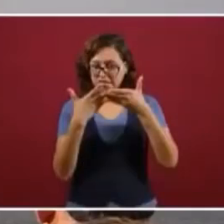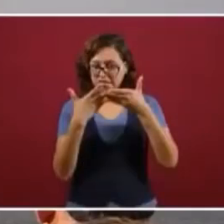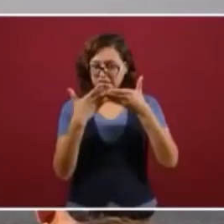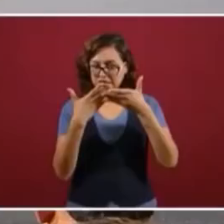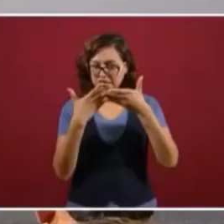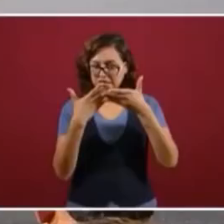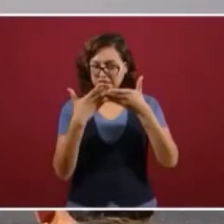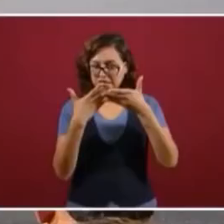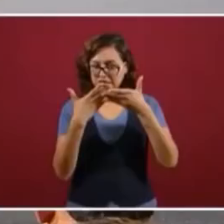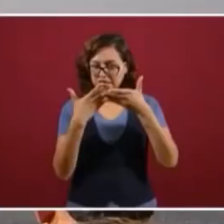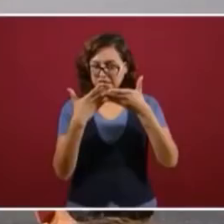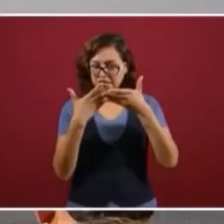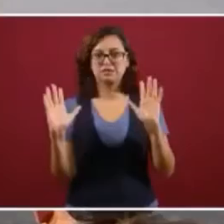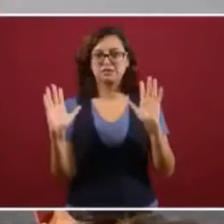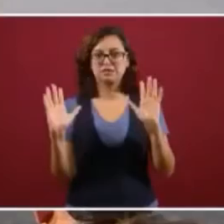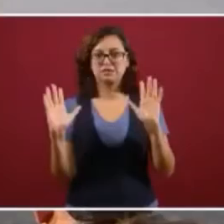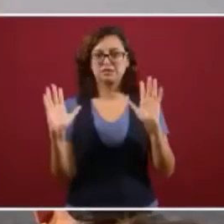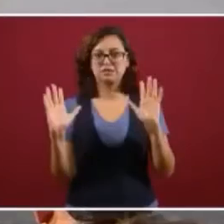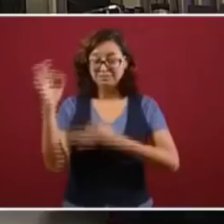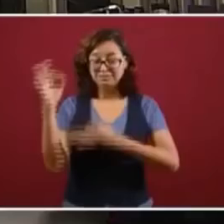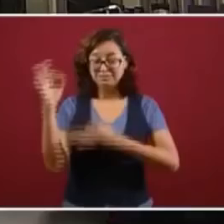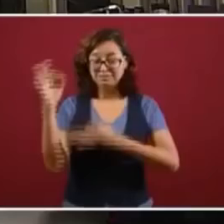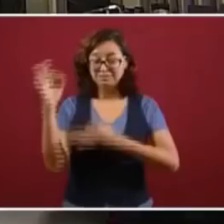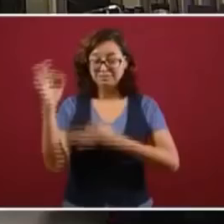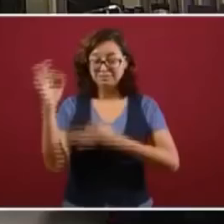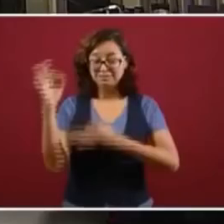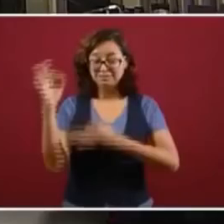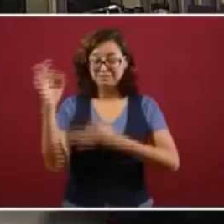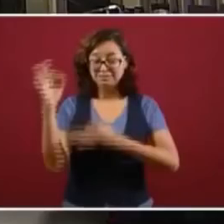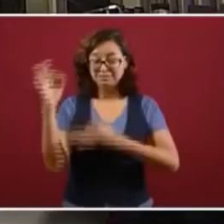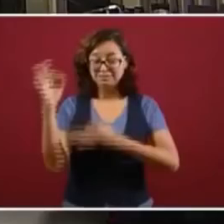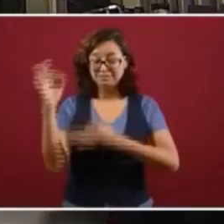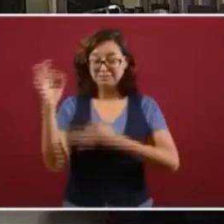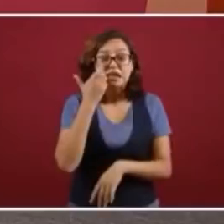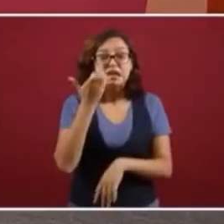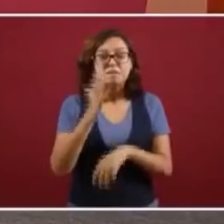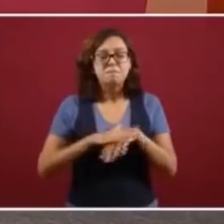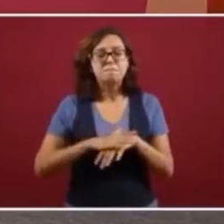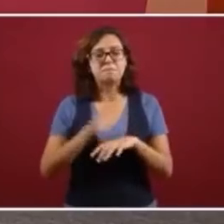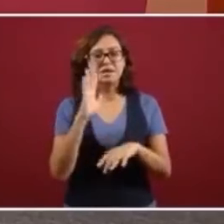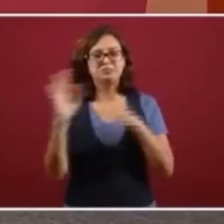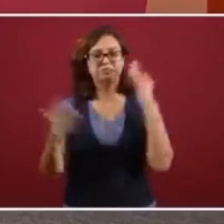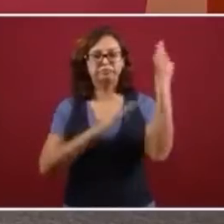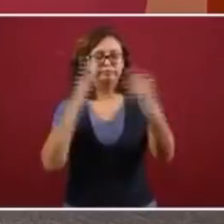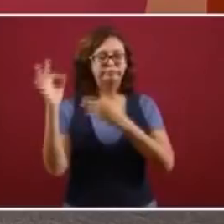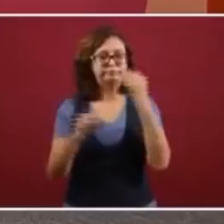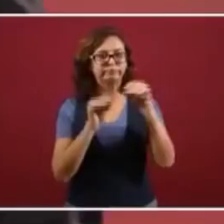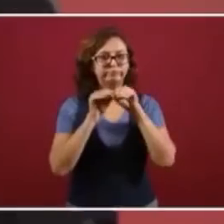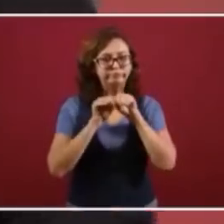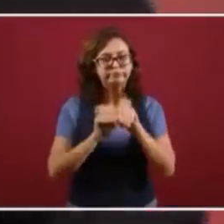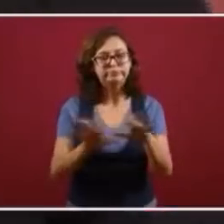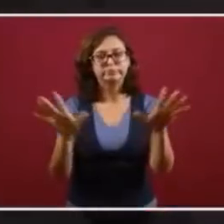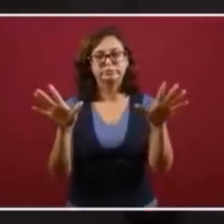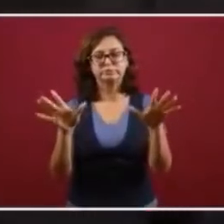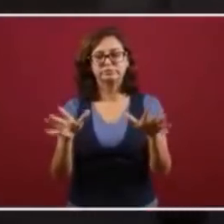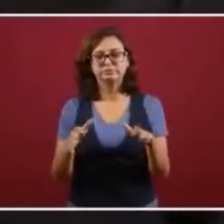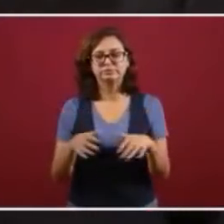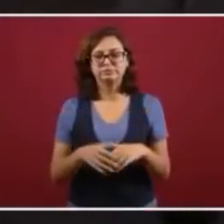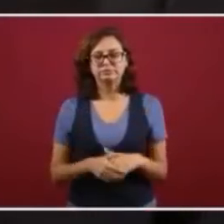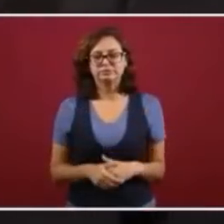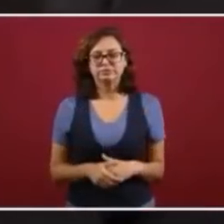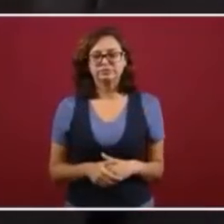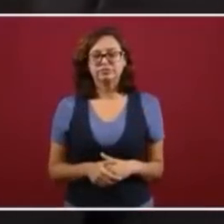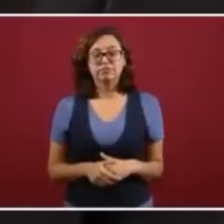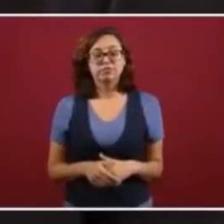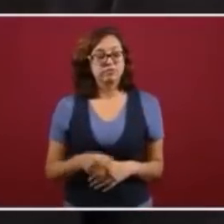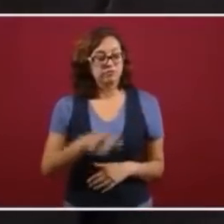la guerra sucia, todo lo que daba, querían más. Entonces les decían